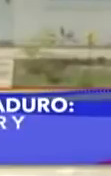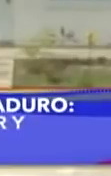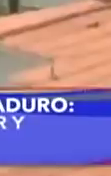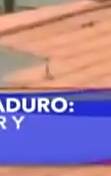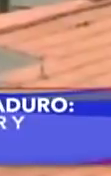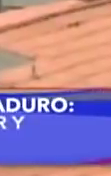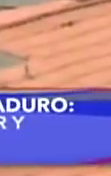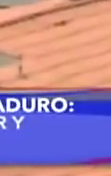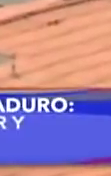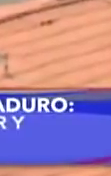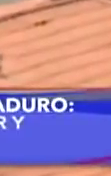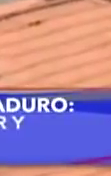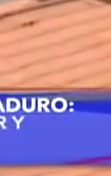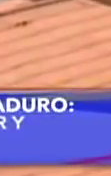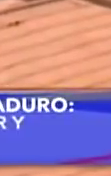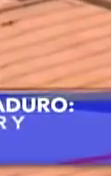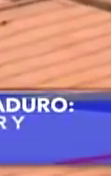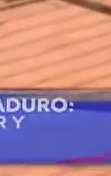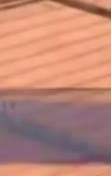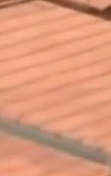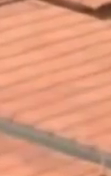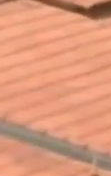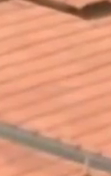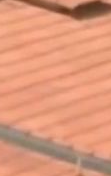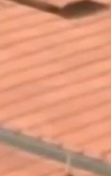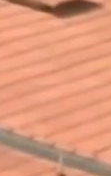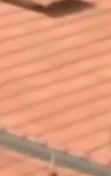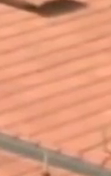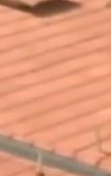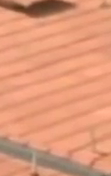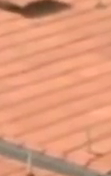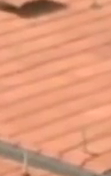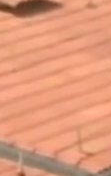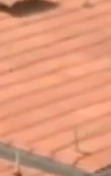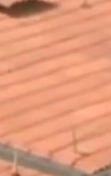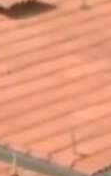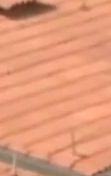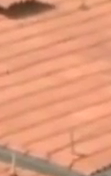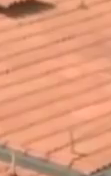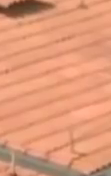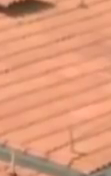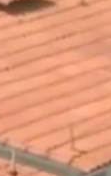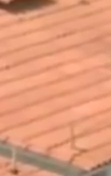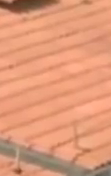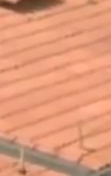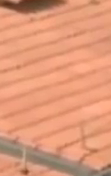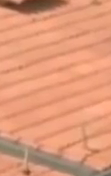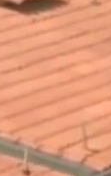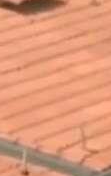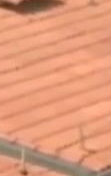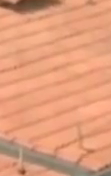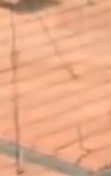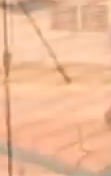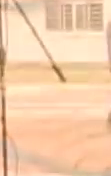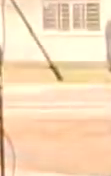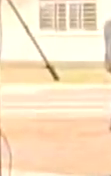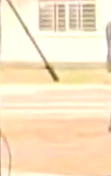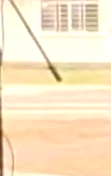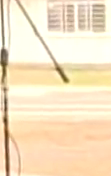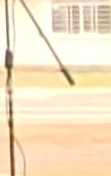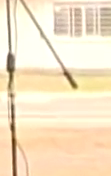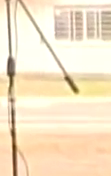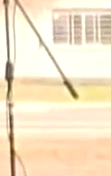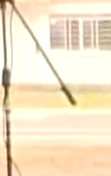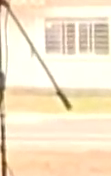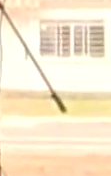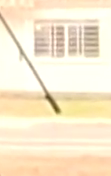Es que no hay como beber, porque es la mejor manera, más sabrosa y placentera de cantar y amanecer, y